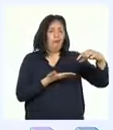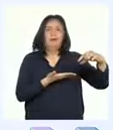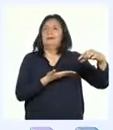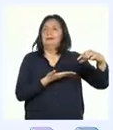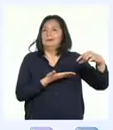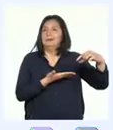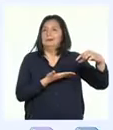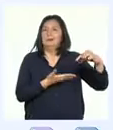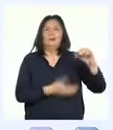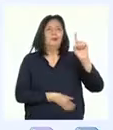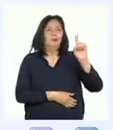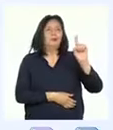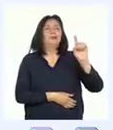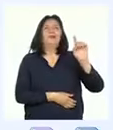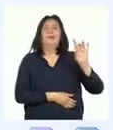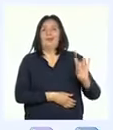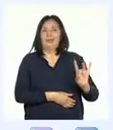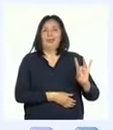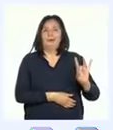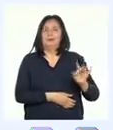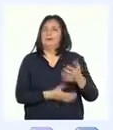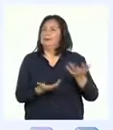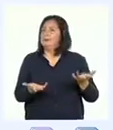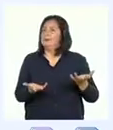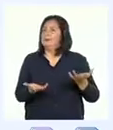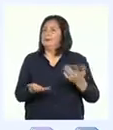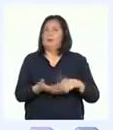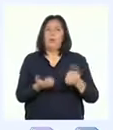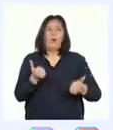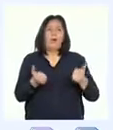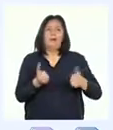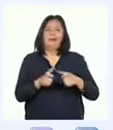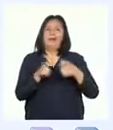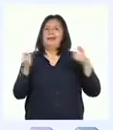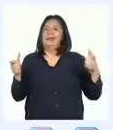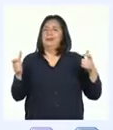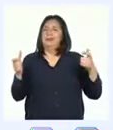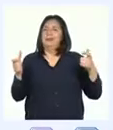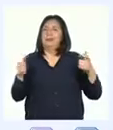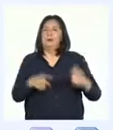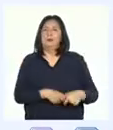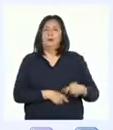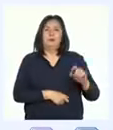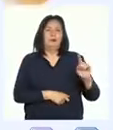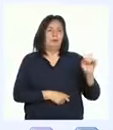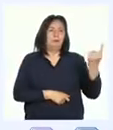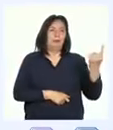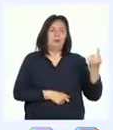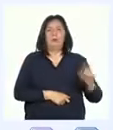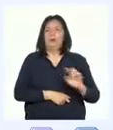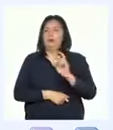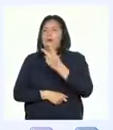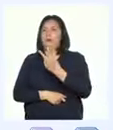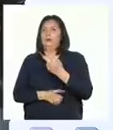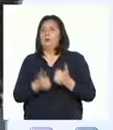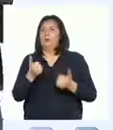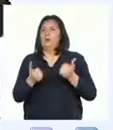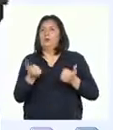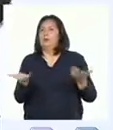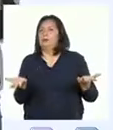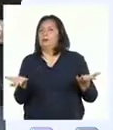representará 1/8. ¿Qué tajada será más grande? ¿La del primer pastel o la del